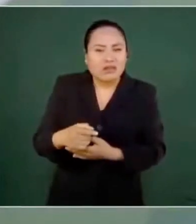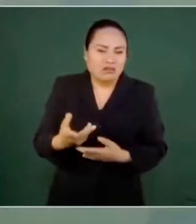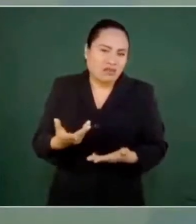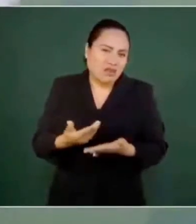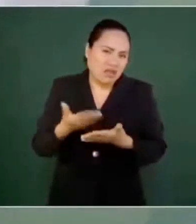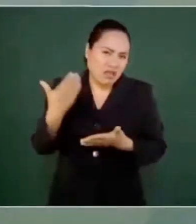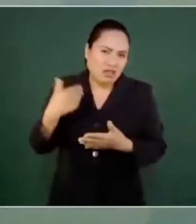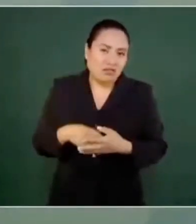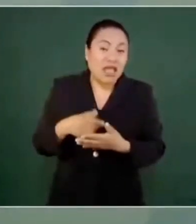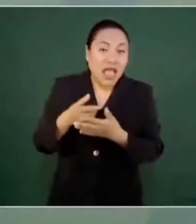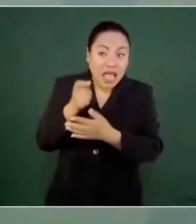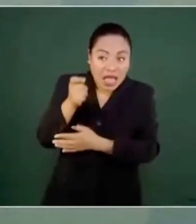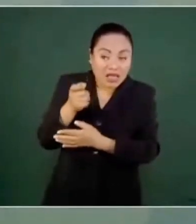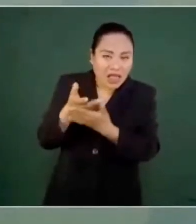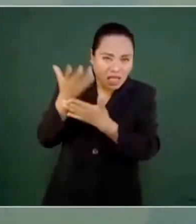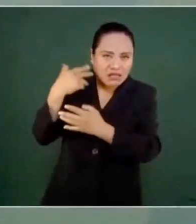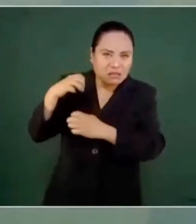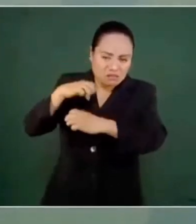Repsol.